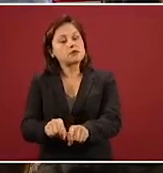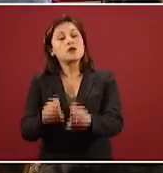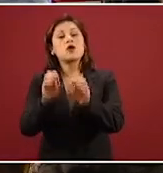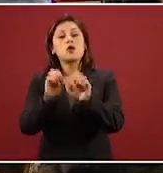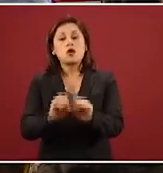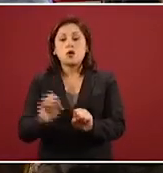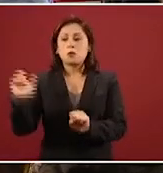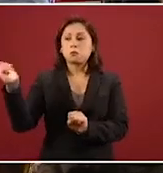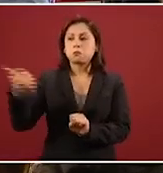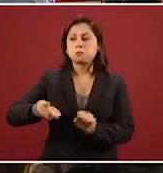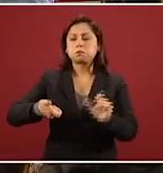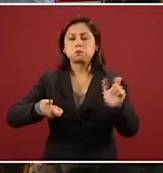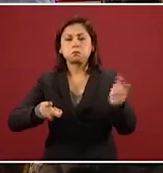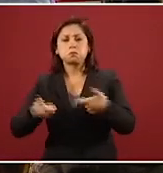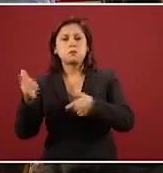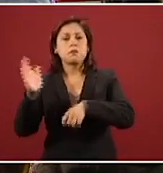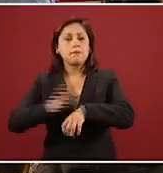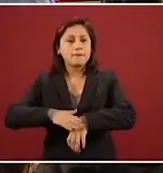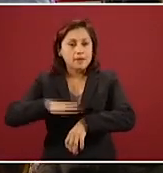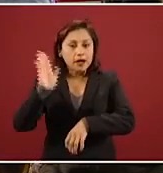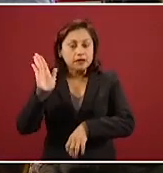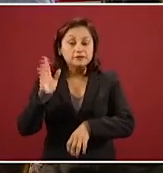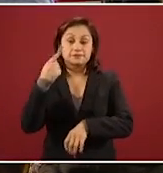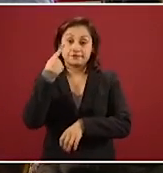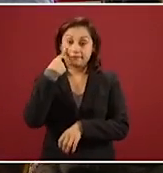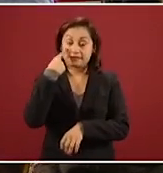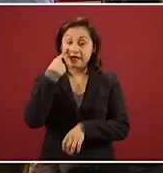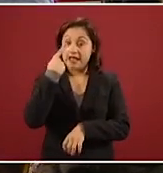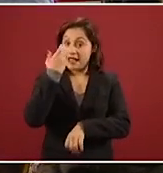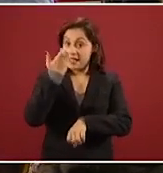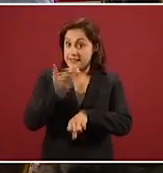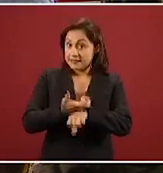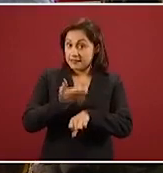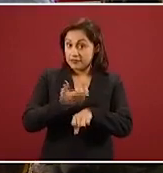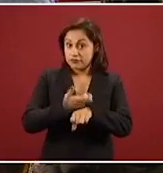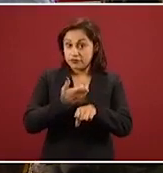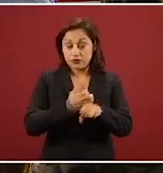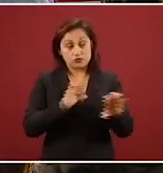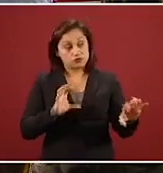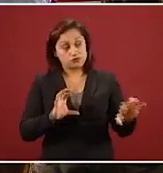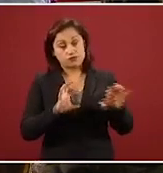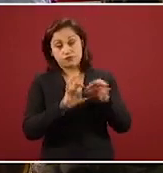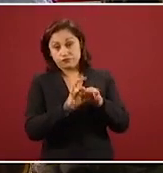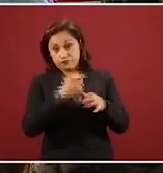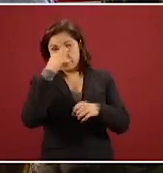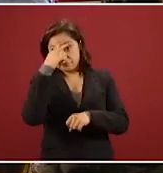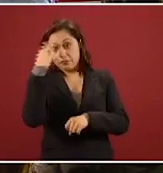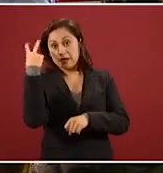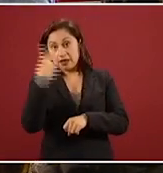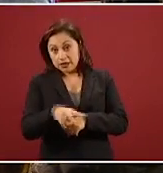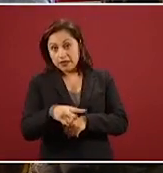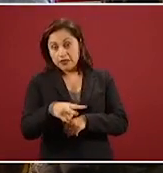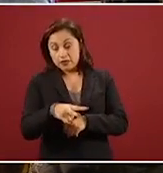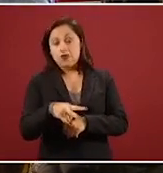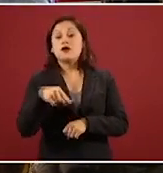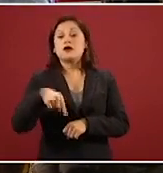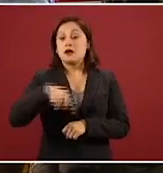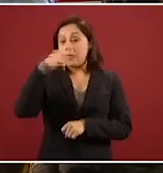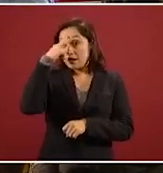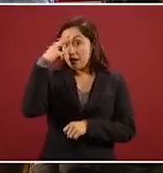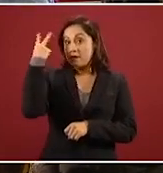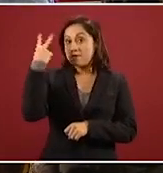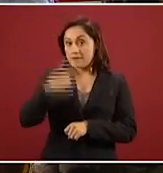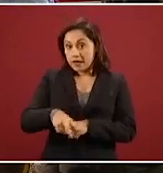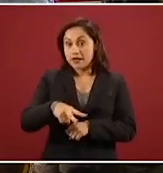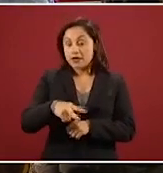economías. Estados Unidos es el primer socio comercial de México y México se convirtió este año también en el primer